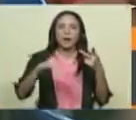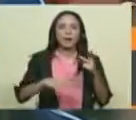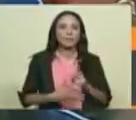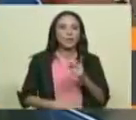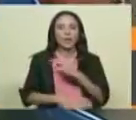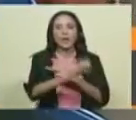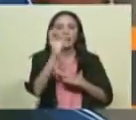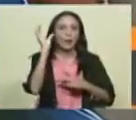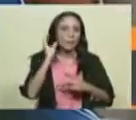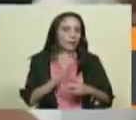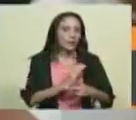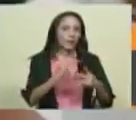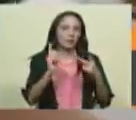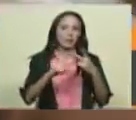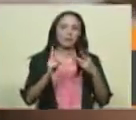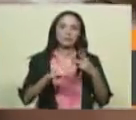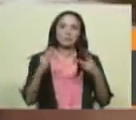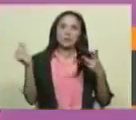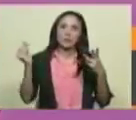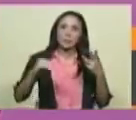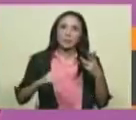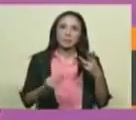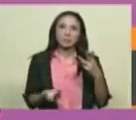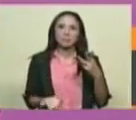Capril Radoski.